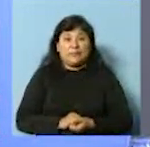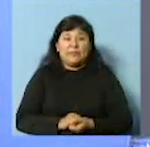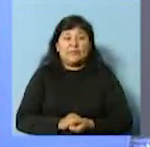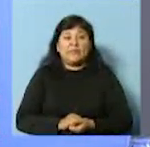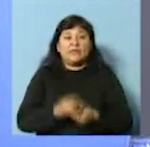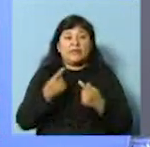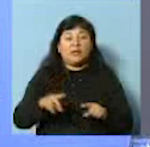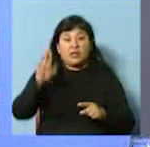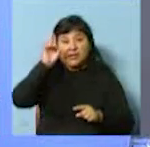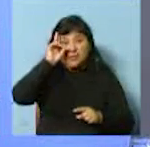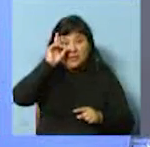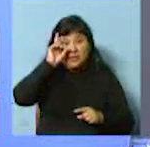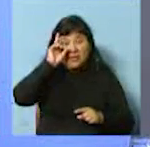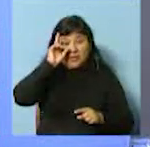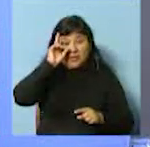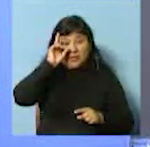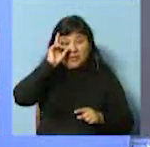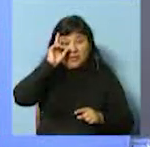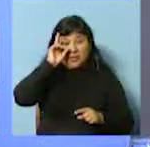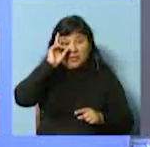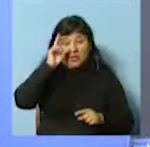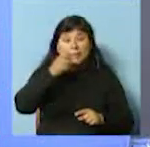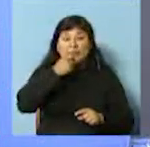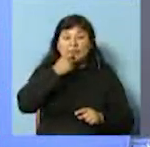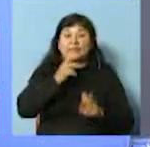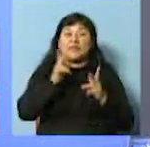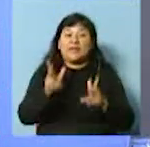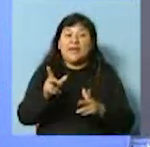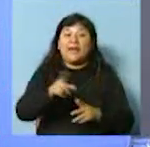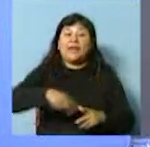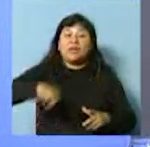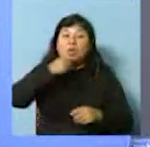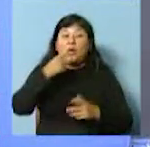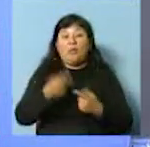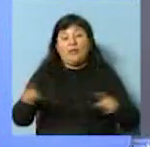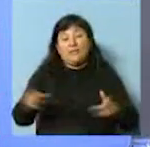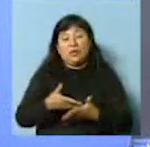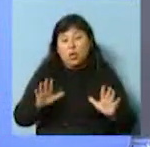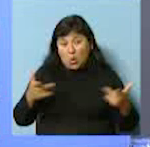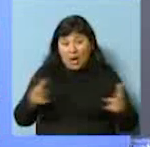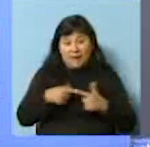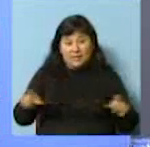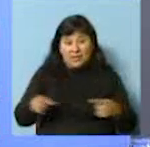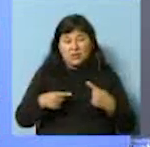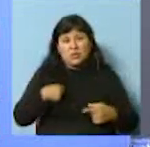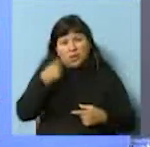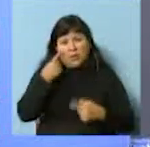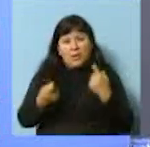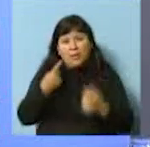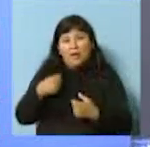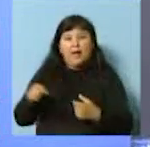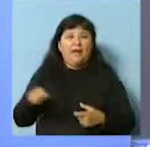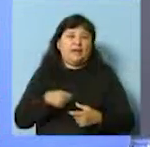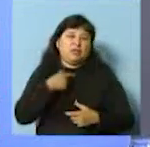pero dicen que lo que pasa se quiere poner por delante eso cuando en realidad vos es que nosotros criticamos a muchos esos políticos que dicen